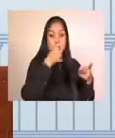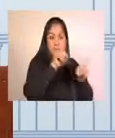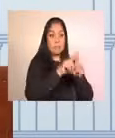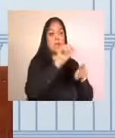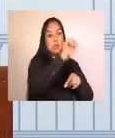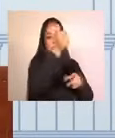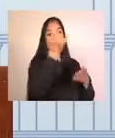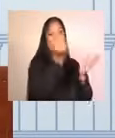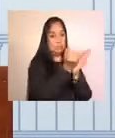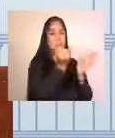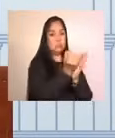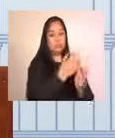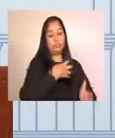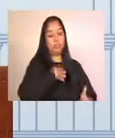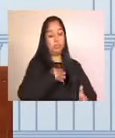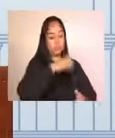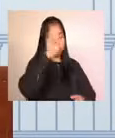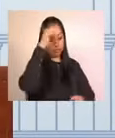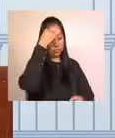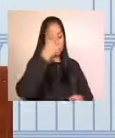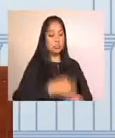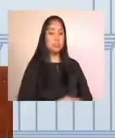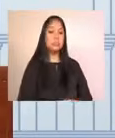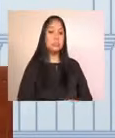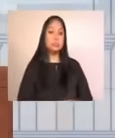entidades de gobierno.